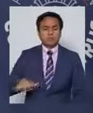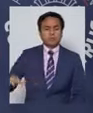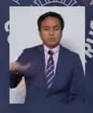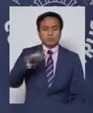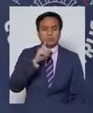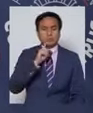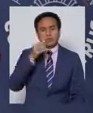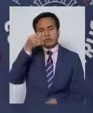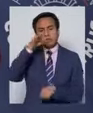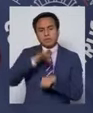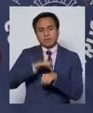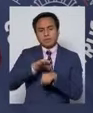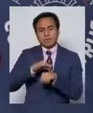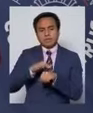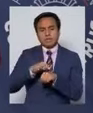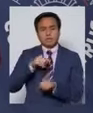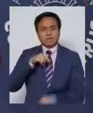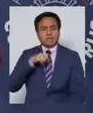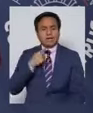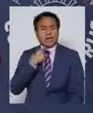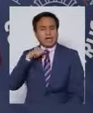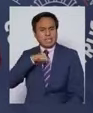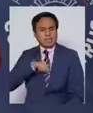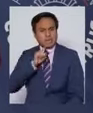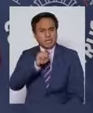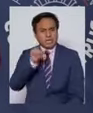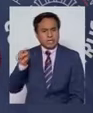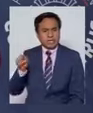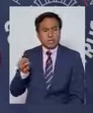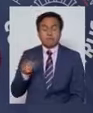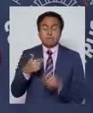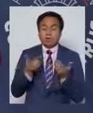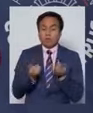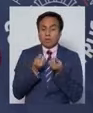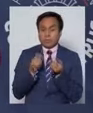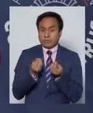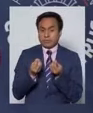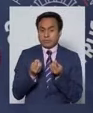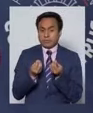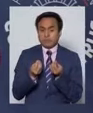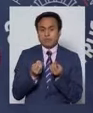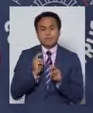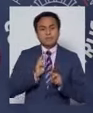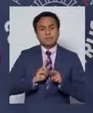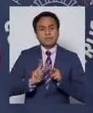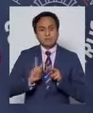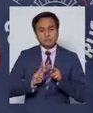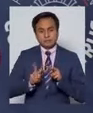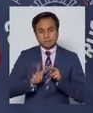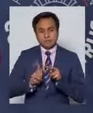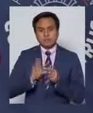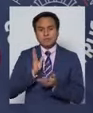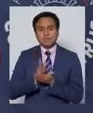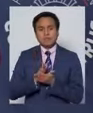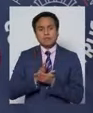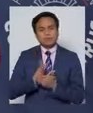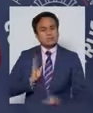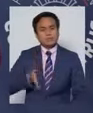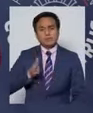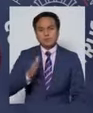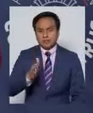una enfermedad de transmisión. ¿Ya? Eso obviamente se realiza y se debe seguir